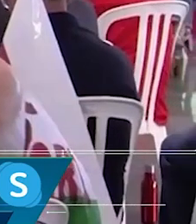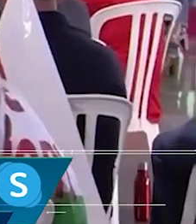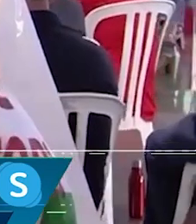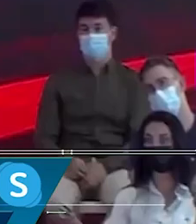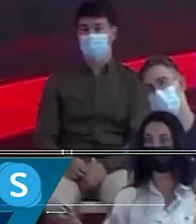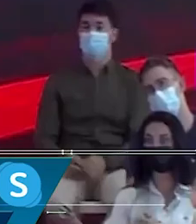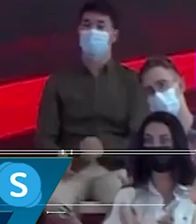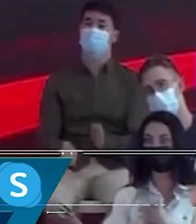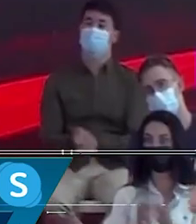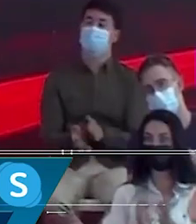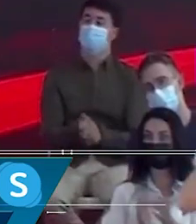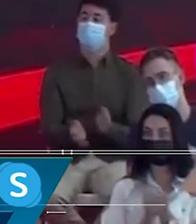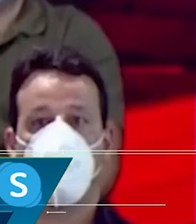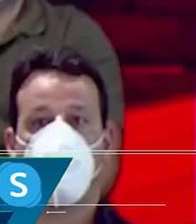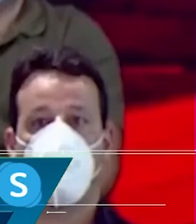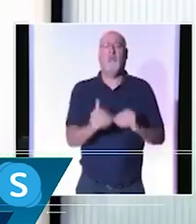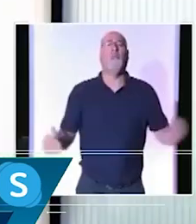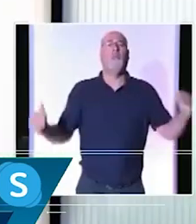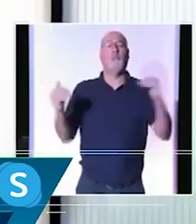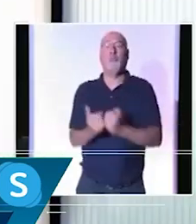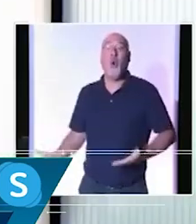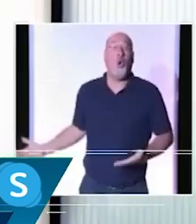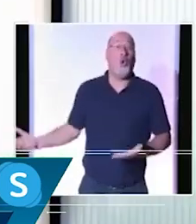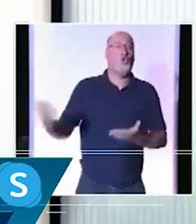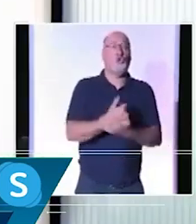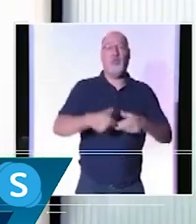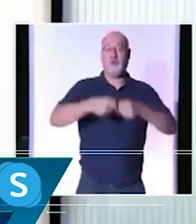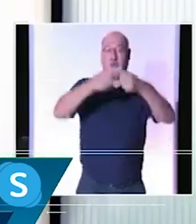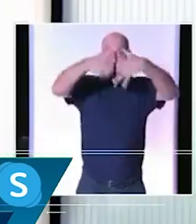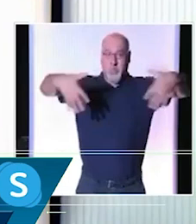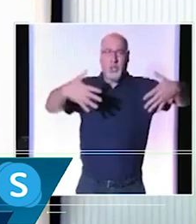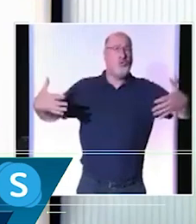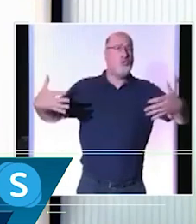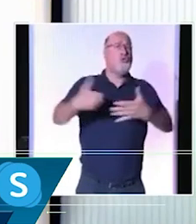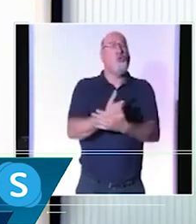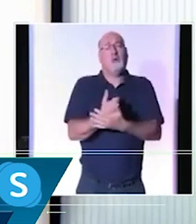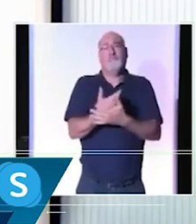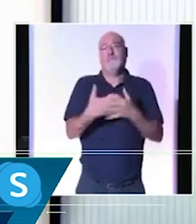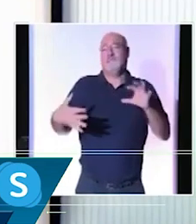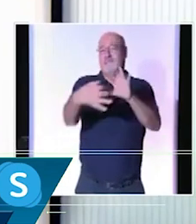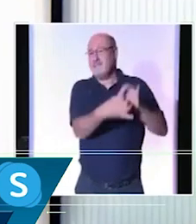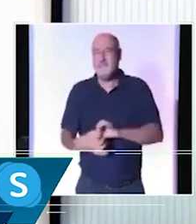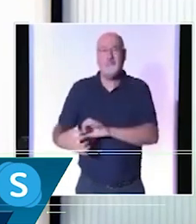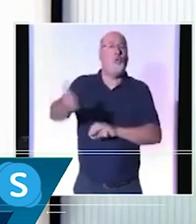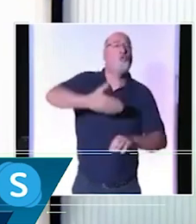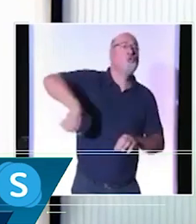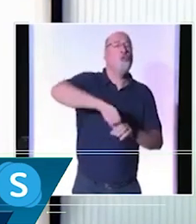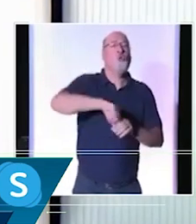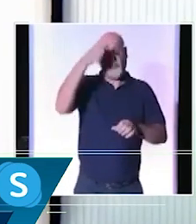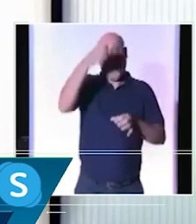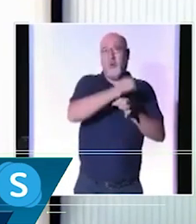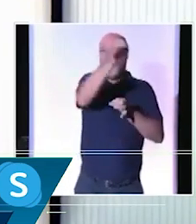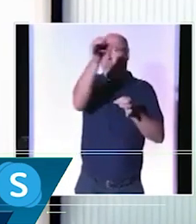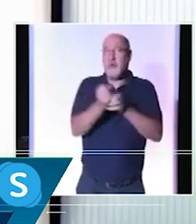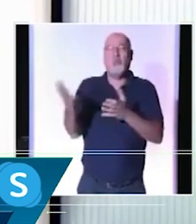beneficios, aunque los haya construido y los haya ganado en base a una ley que tú mismo aceptaste. Quiero recordar una cosa, este gobierno no llegó hace 3 días, llegó